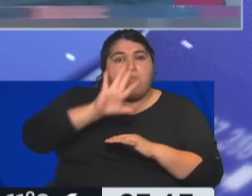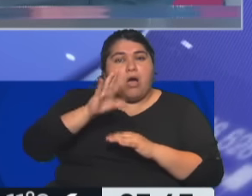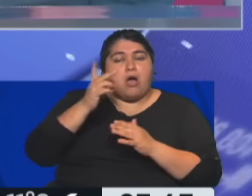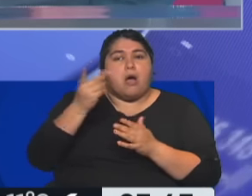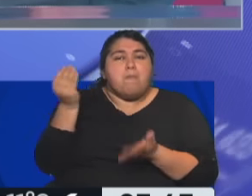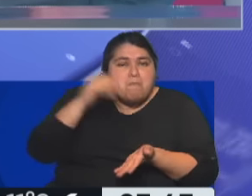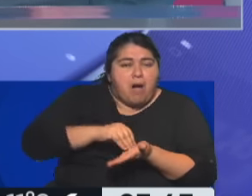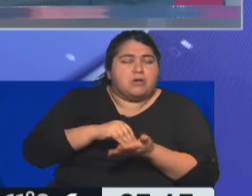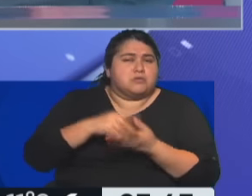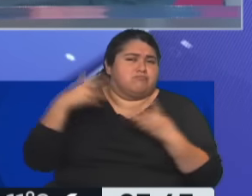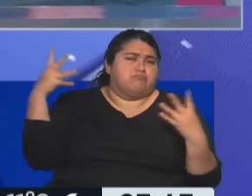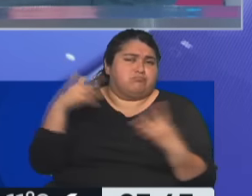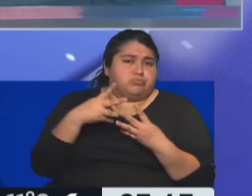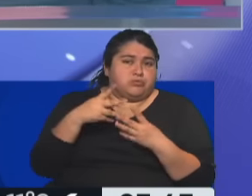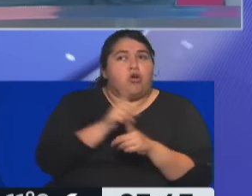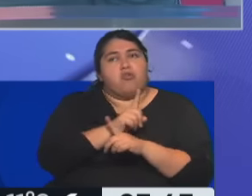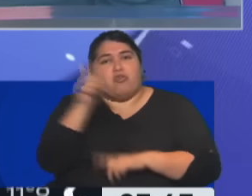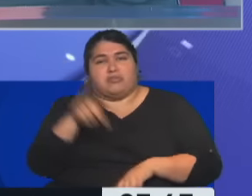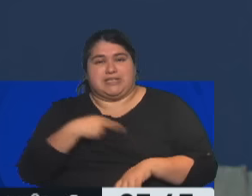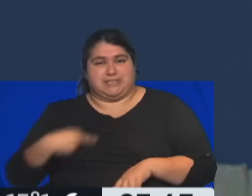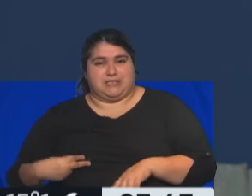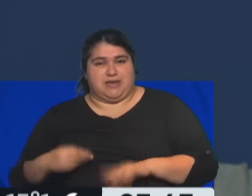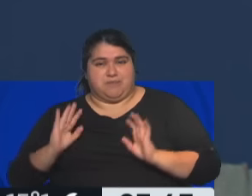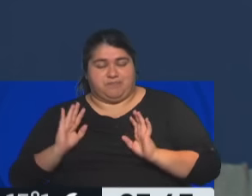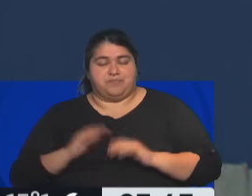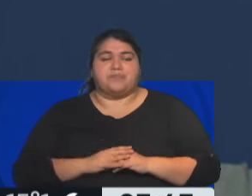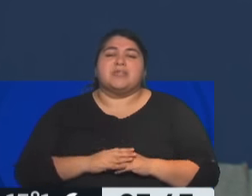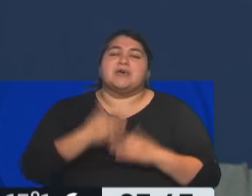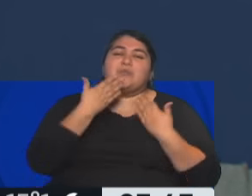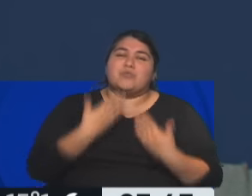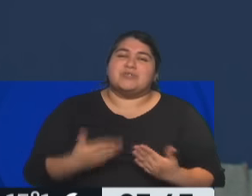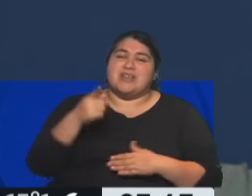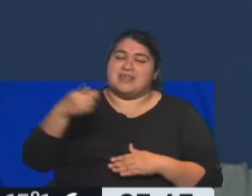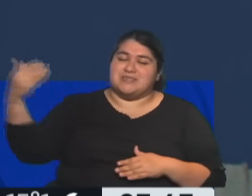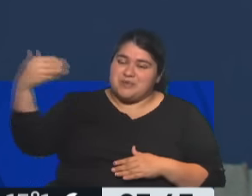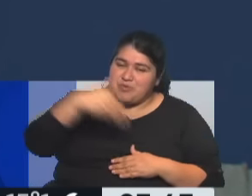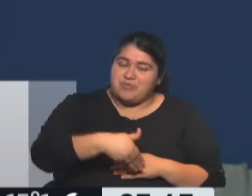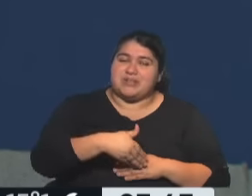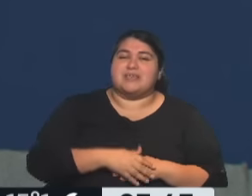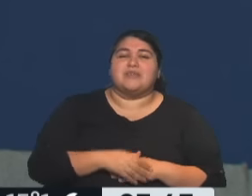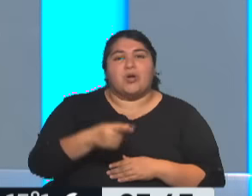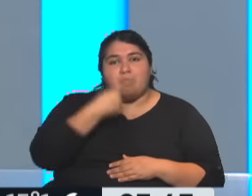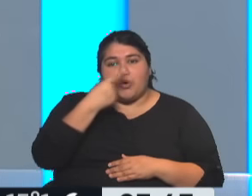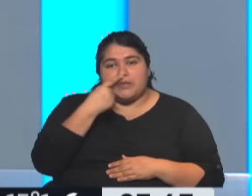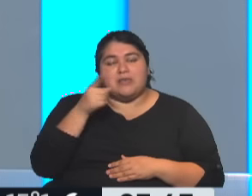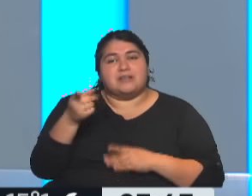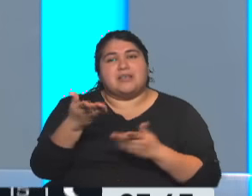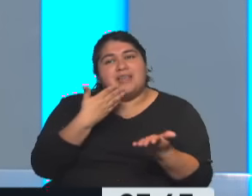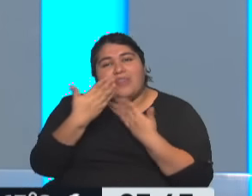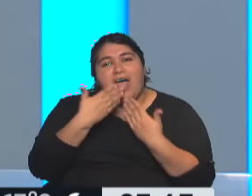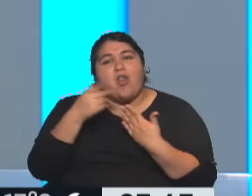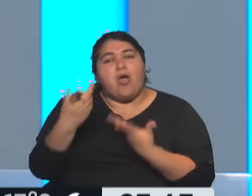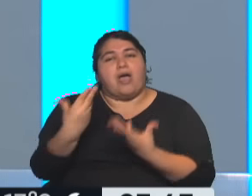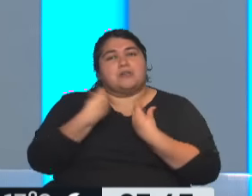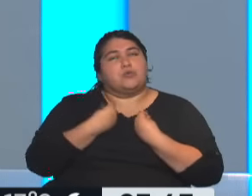mucho más peligroso que es con China. Bien, Martín, muchas gracias por haber venido. Interesantísimo poder dialogar con vos, que nos